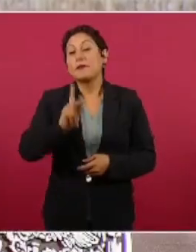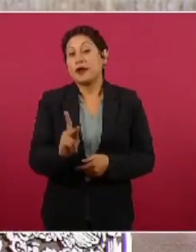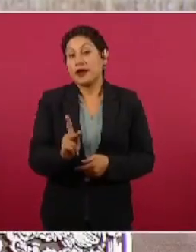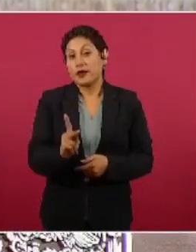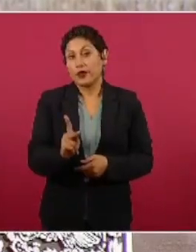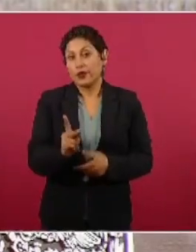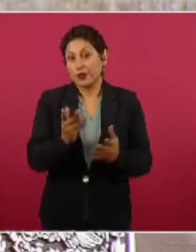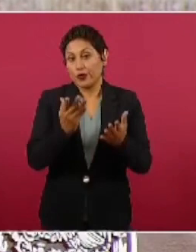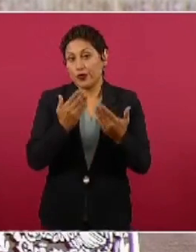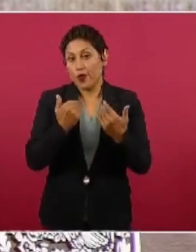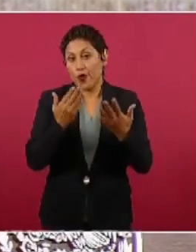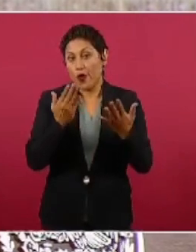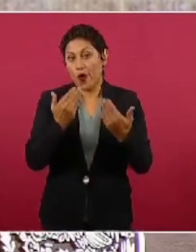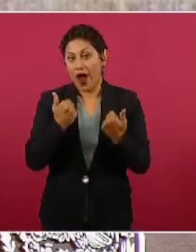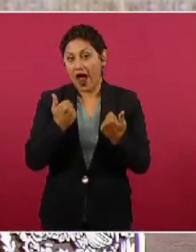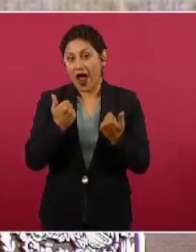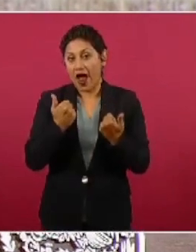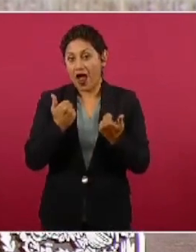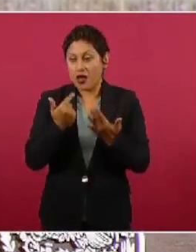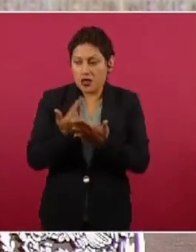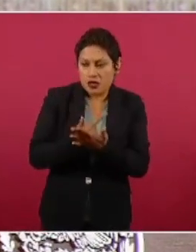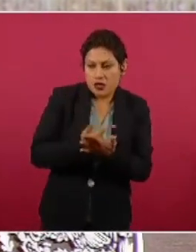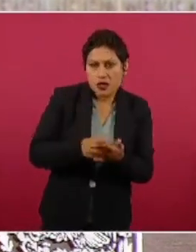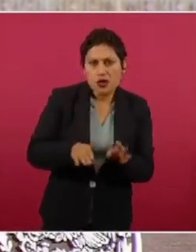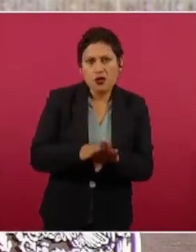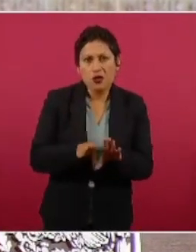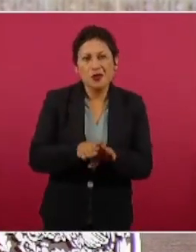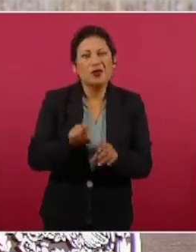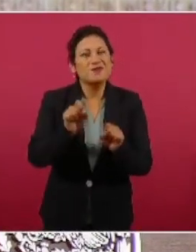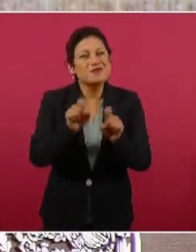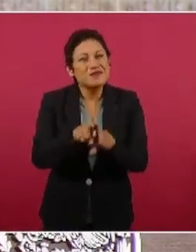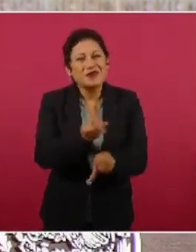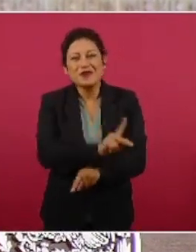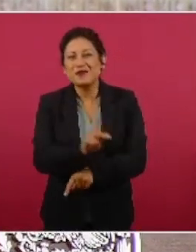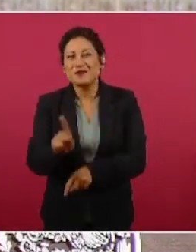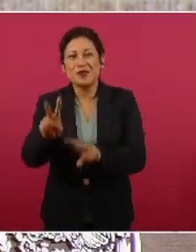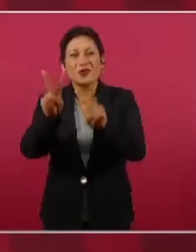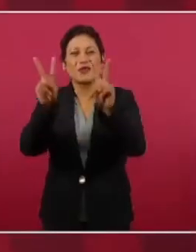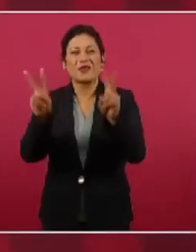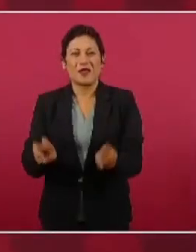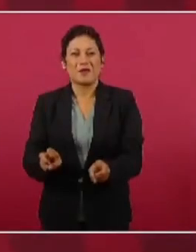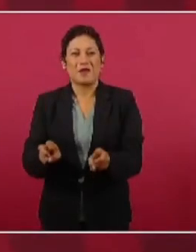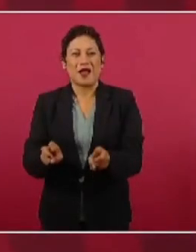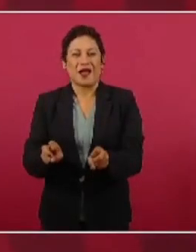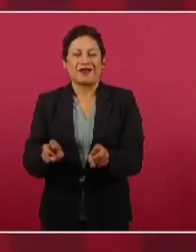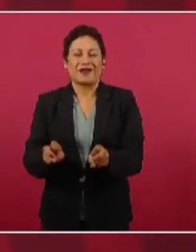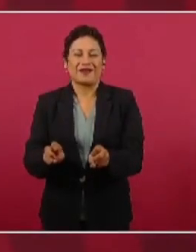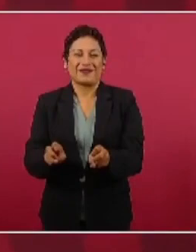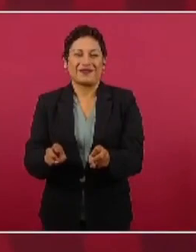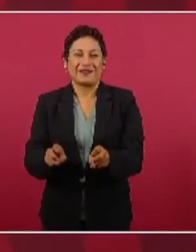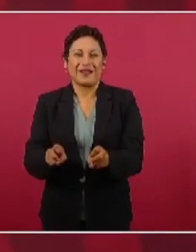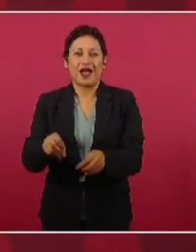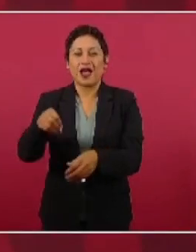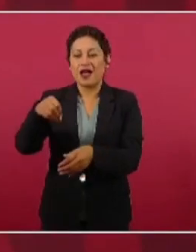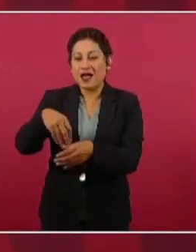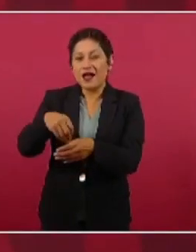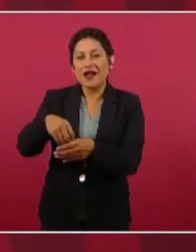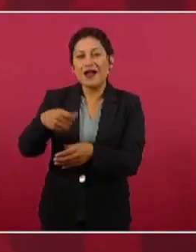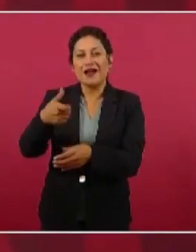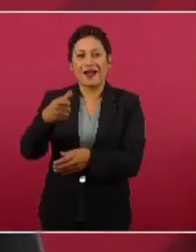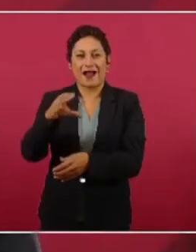económico. O sea, como lo de las cajas de ahorro, la misma cosa.